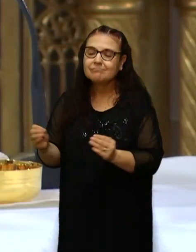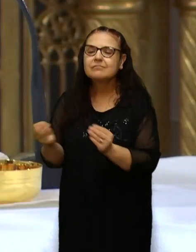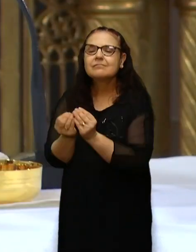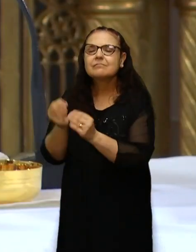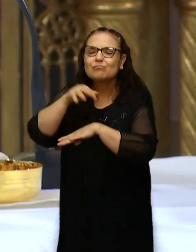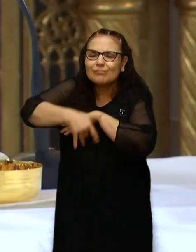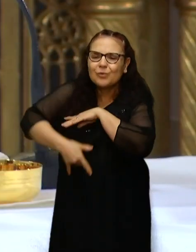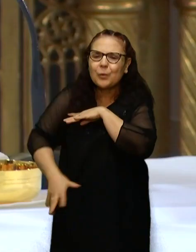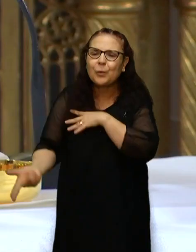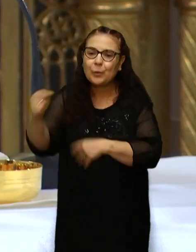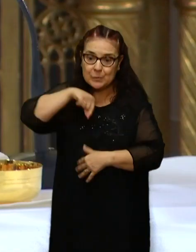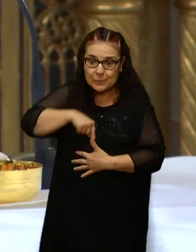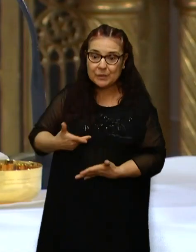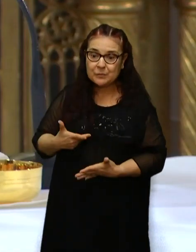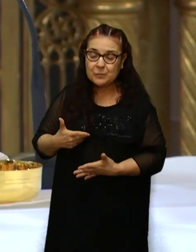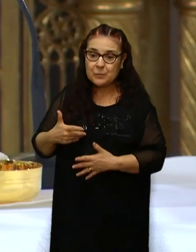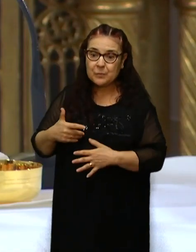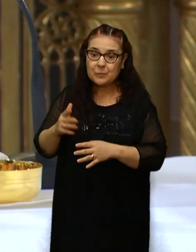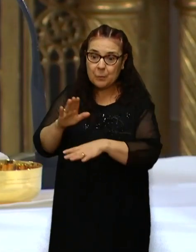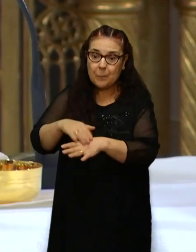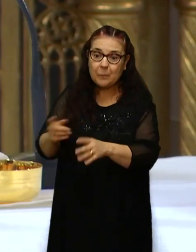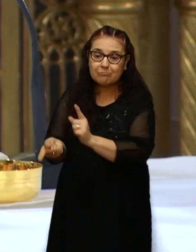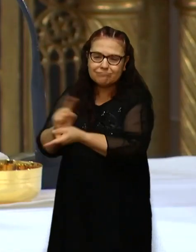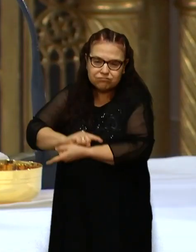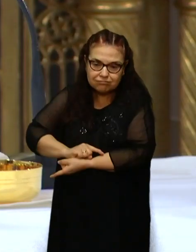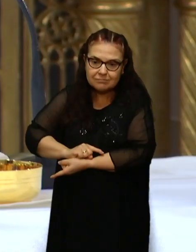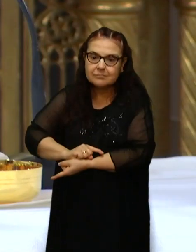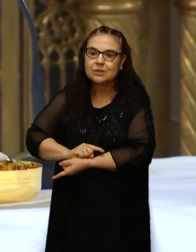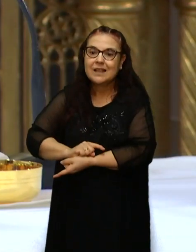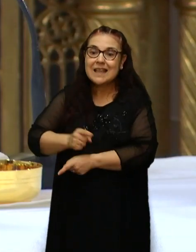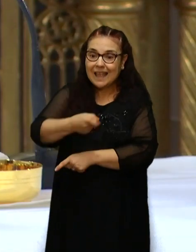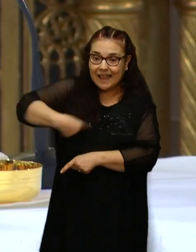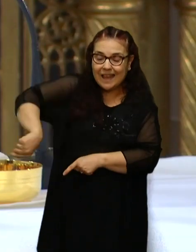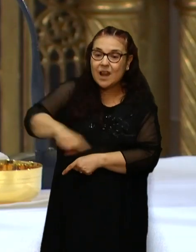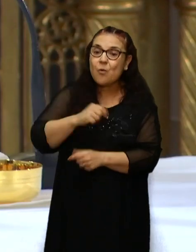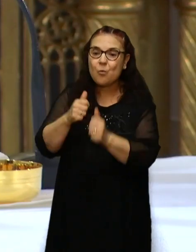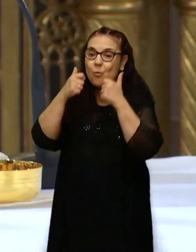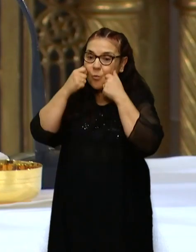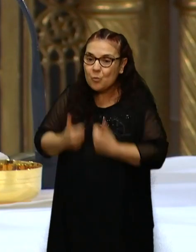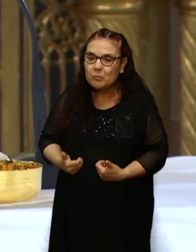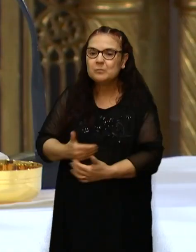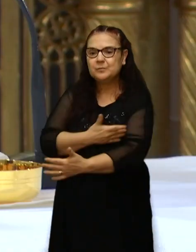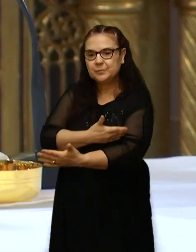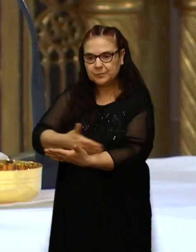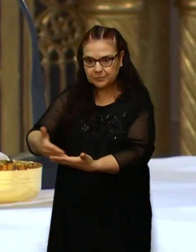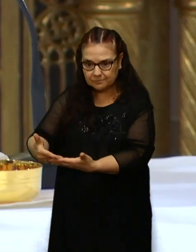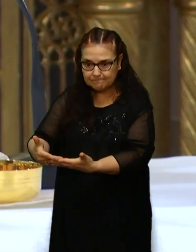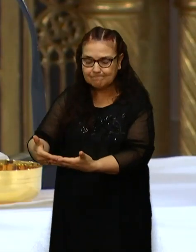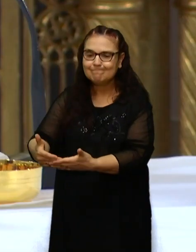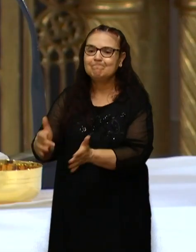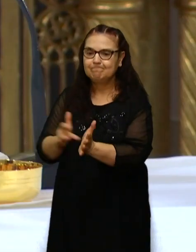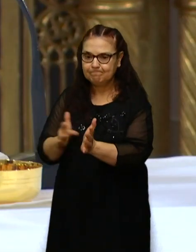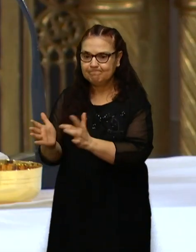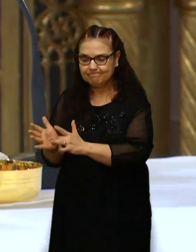la efusión de tu Espíritu, de manera que se conviertan para nosotros en el cuerpo y la